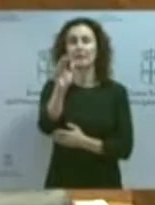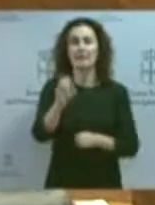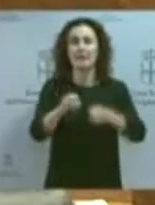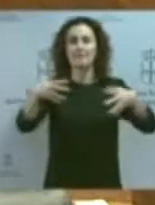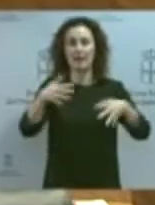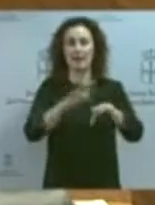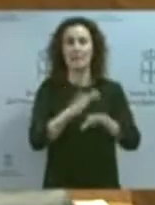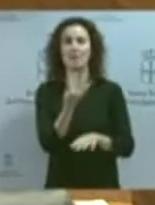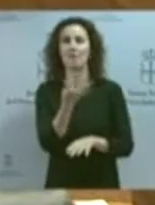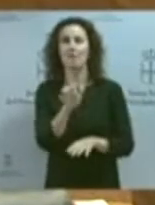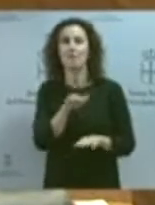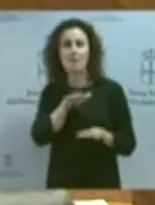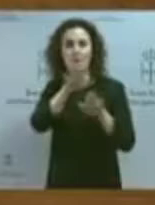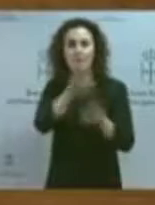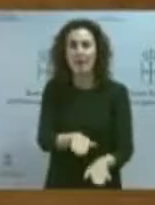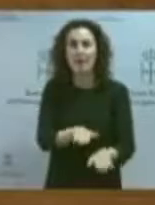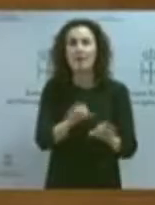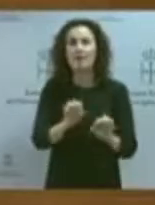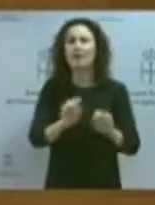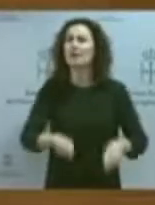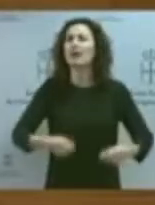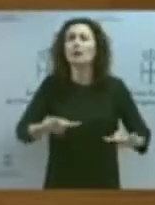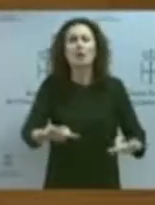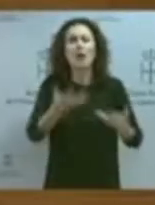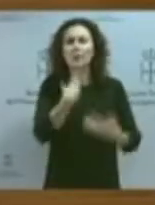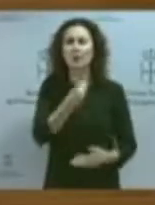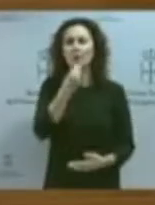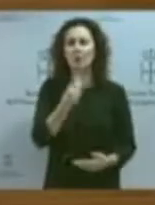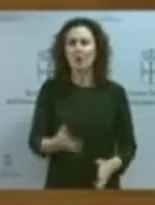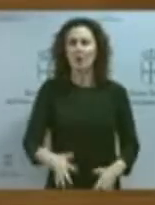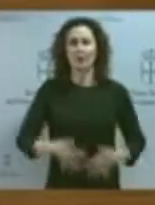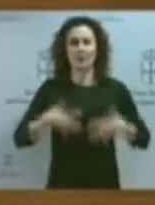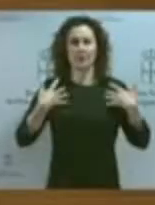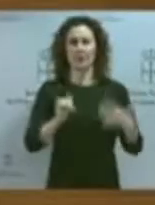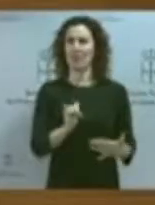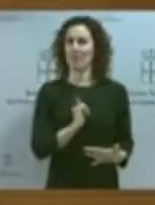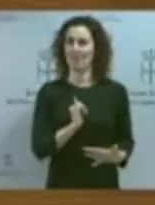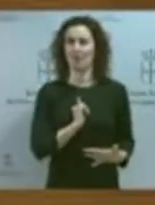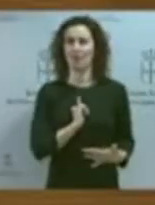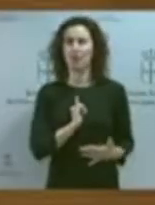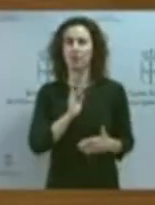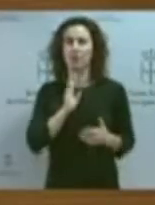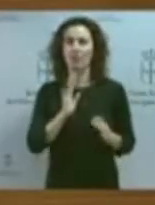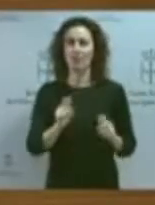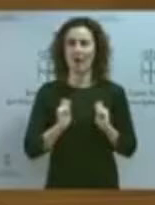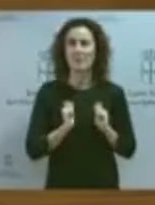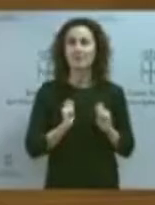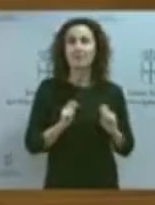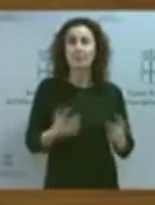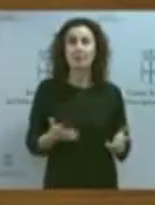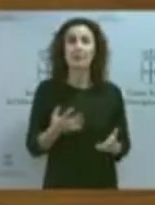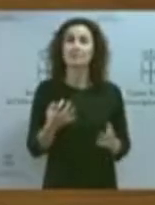prodigiosa, desbordaría la emoción identitaria en cualquier nacionalista. Y claro, tenía que pasar, desbordóla. A